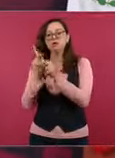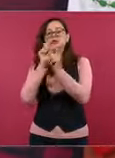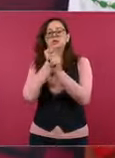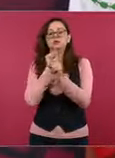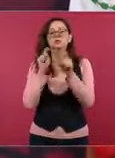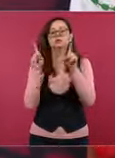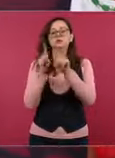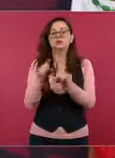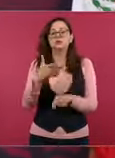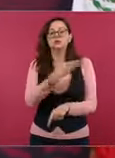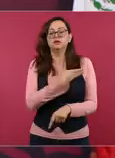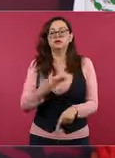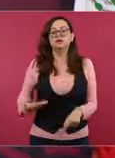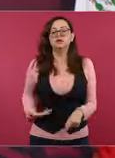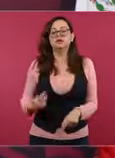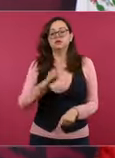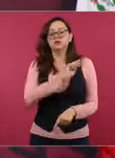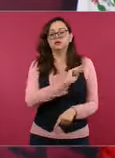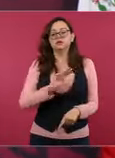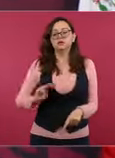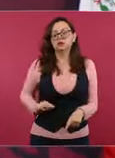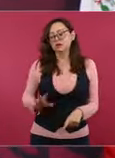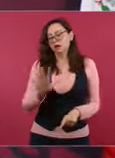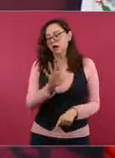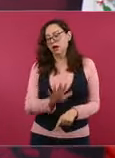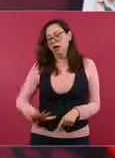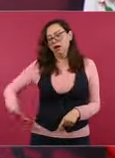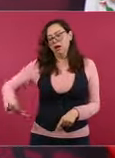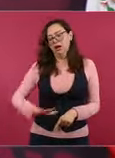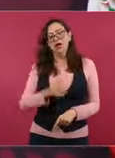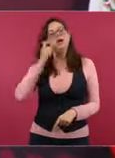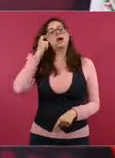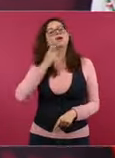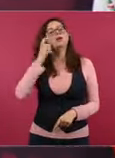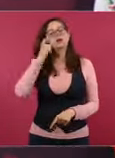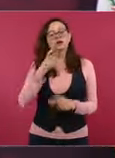municipales de la Costa Chica de Guerrero.